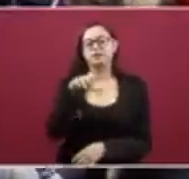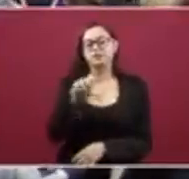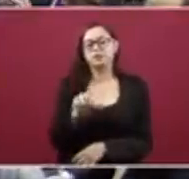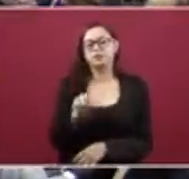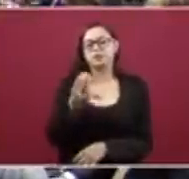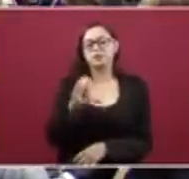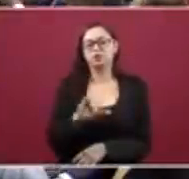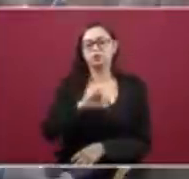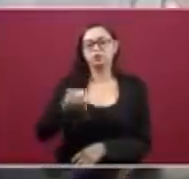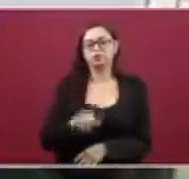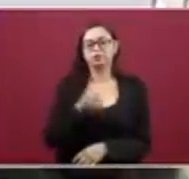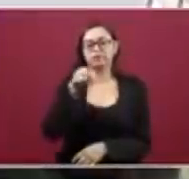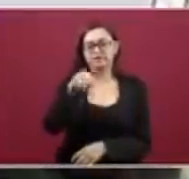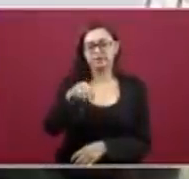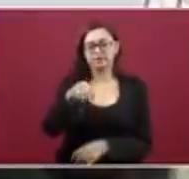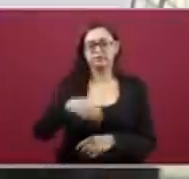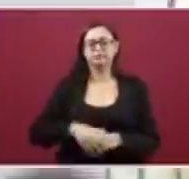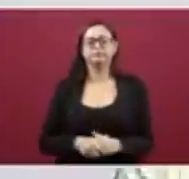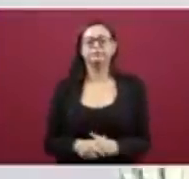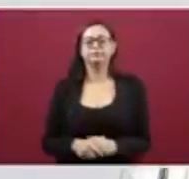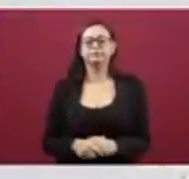justicia de la nación